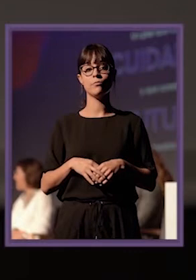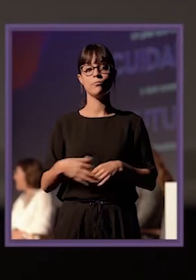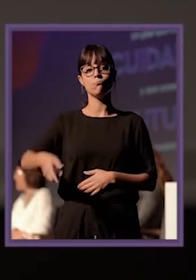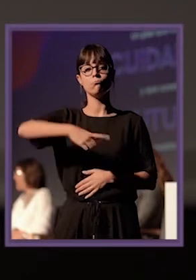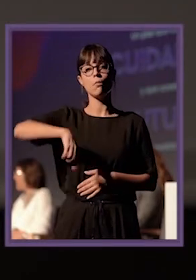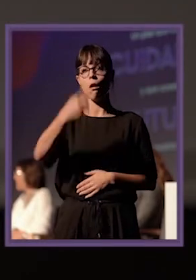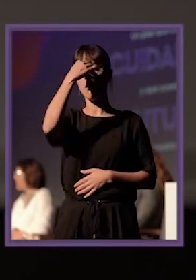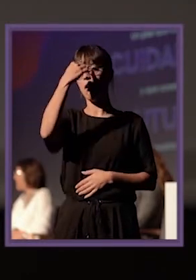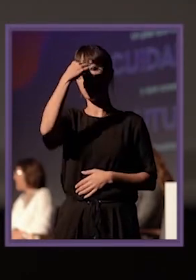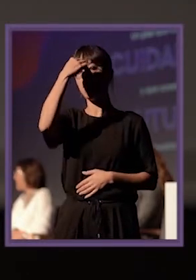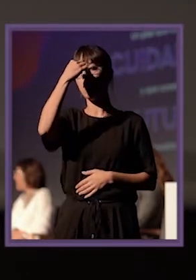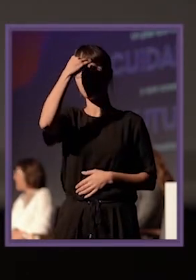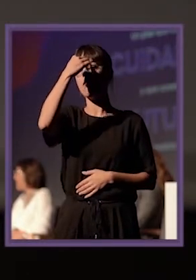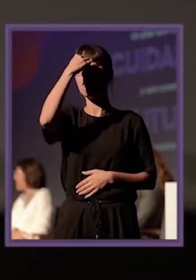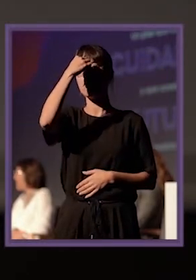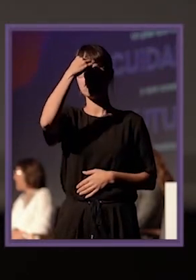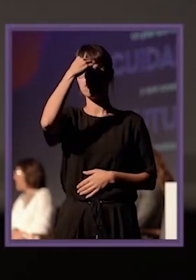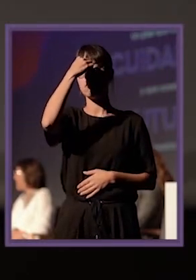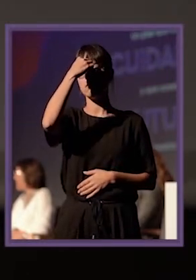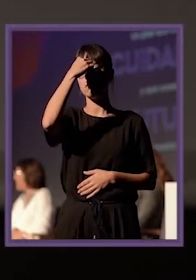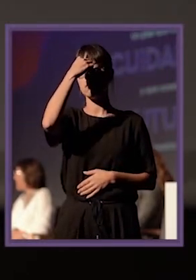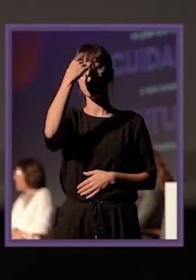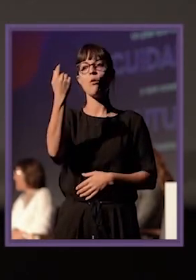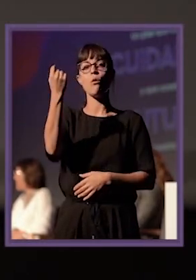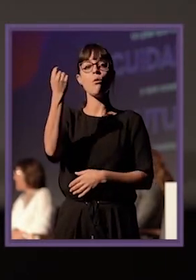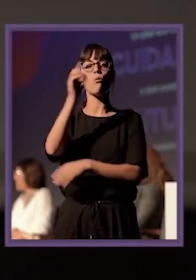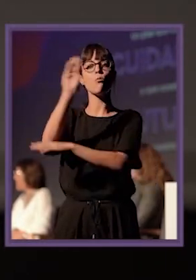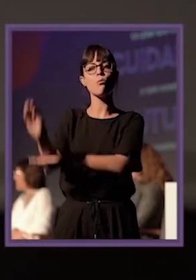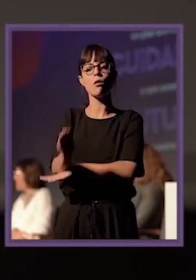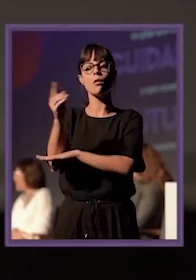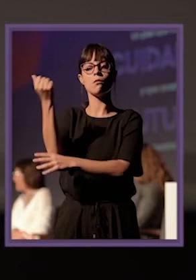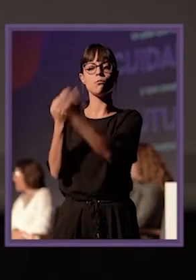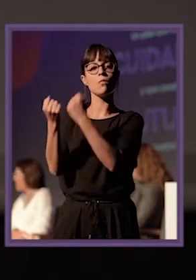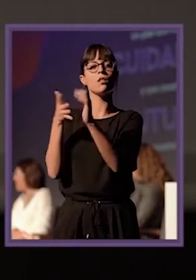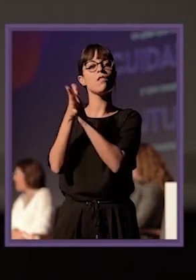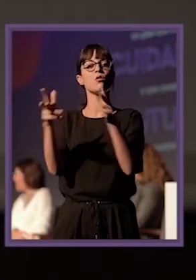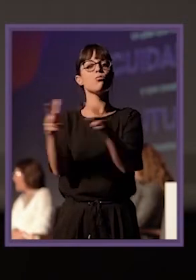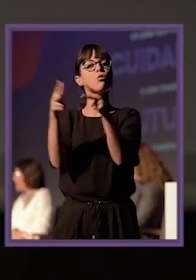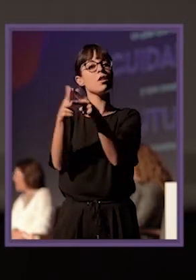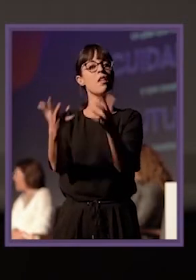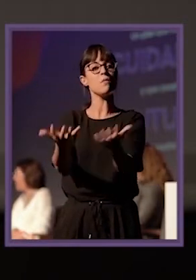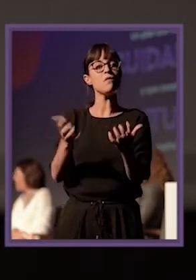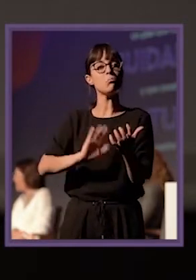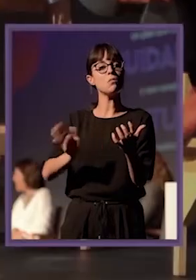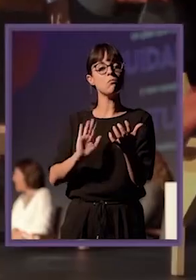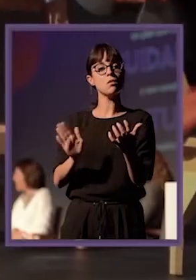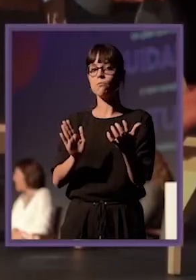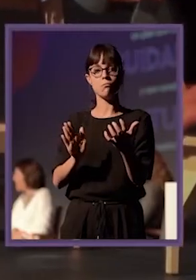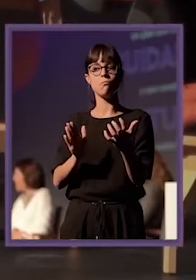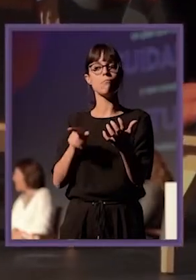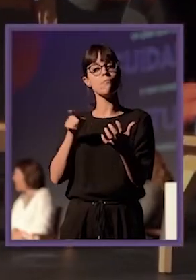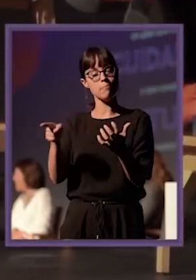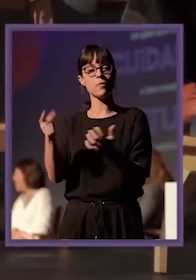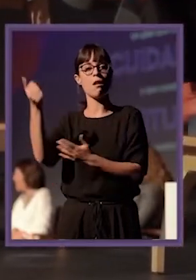obcecados en pensar que la economía de los cuidados solo redunda en el bienestar social, sino que también puede redundar en